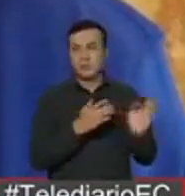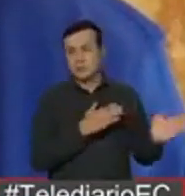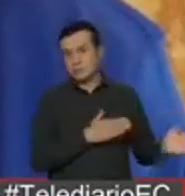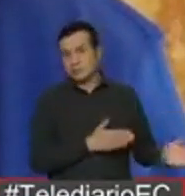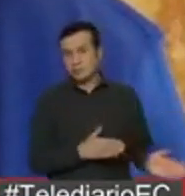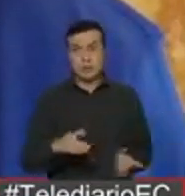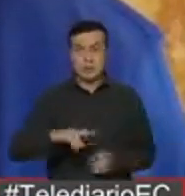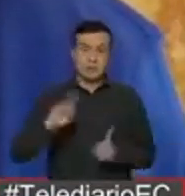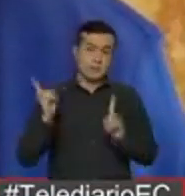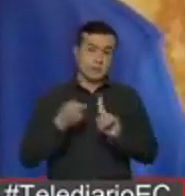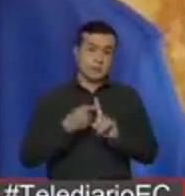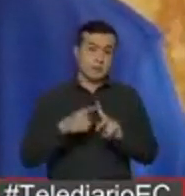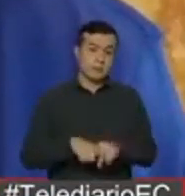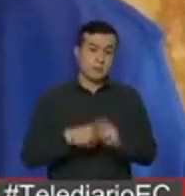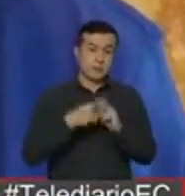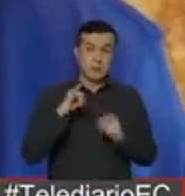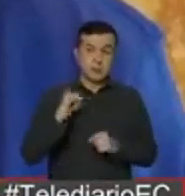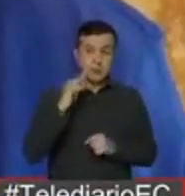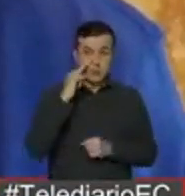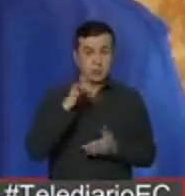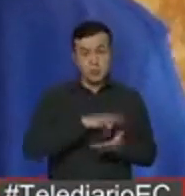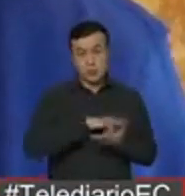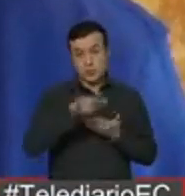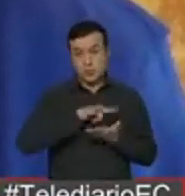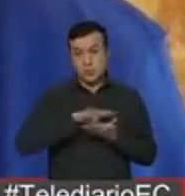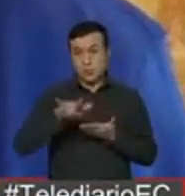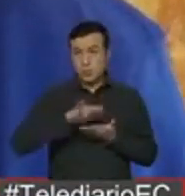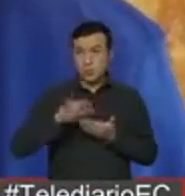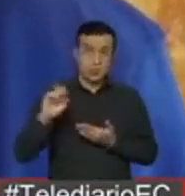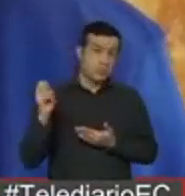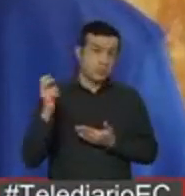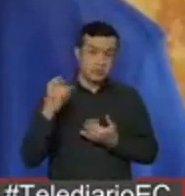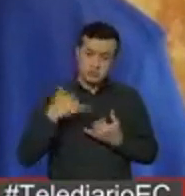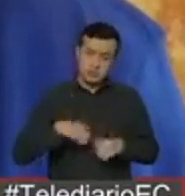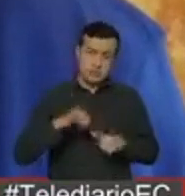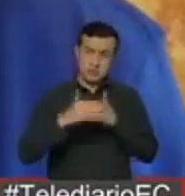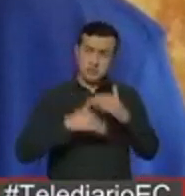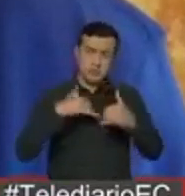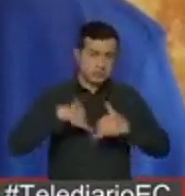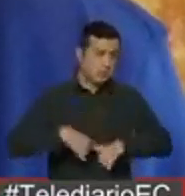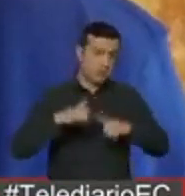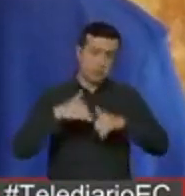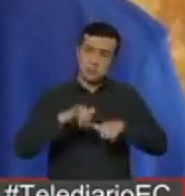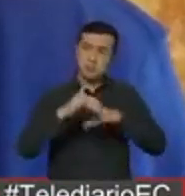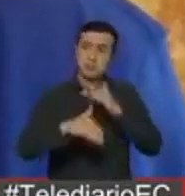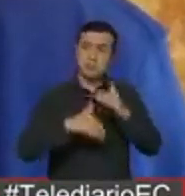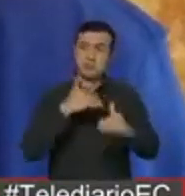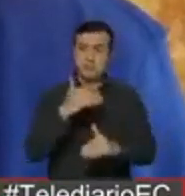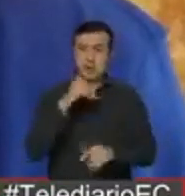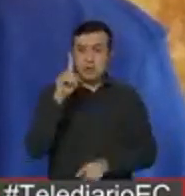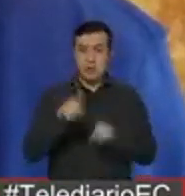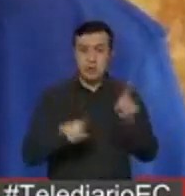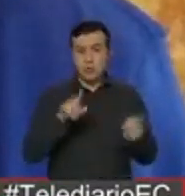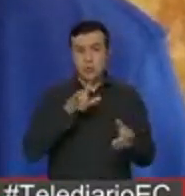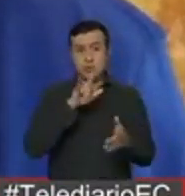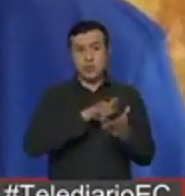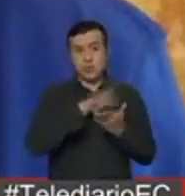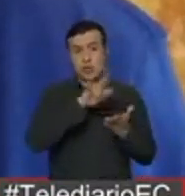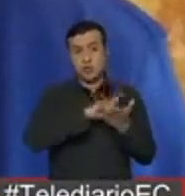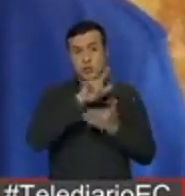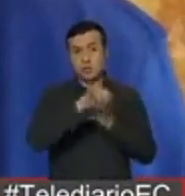fuimos los primeros que empezamos en junio y seguiremos empezando. Empezaremos con algunos vuelos